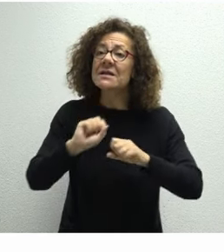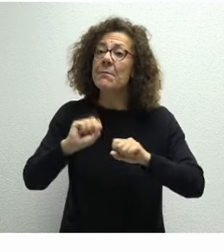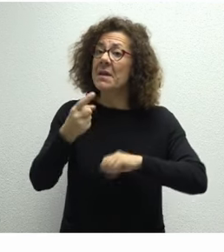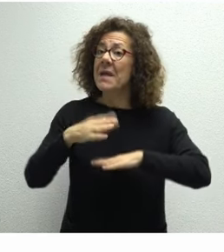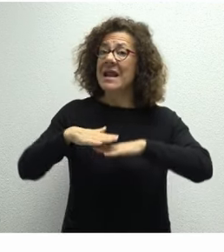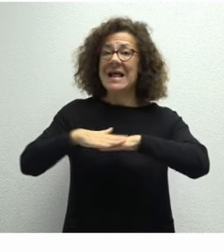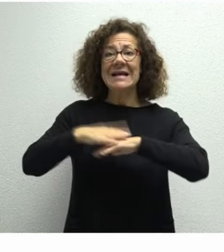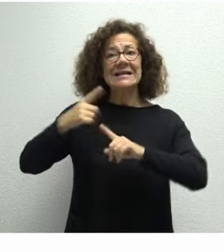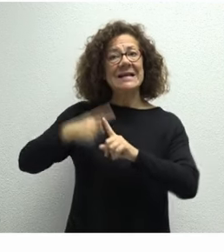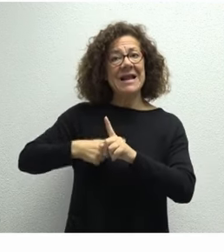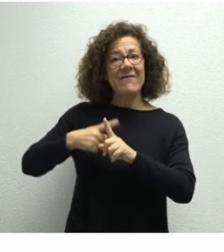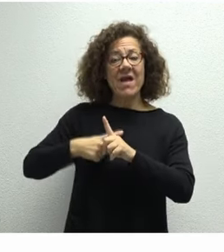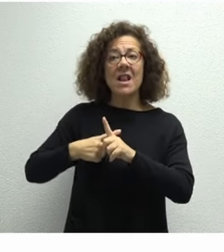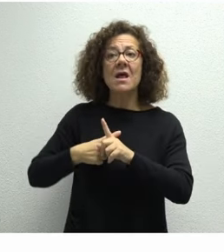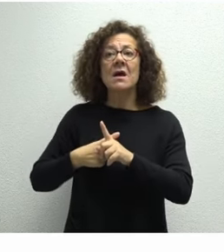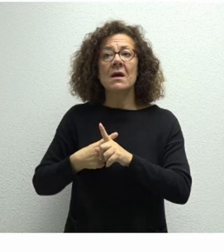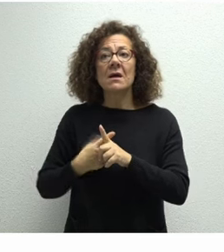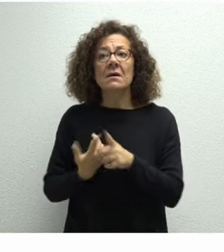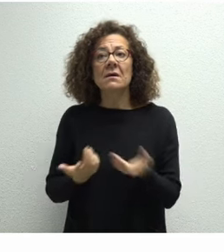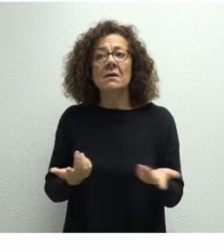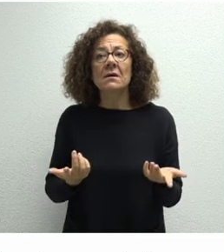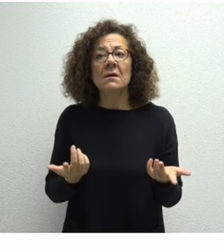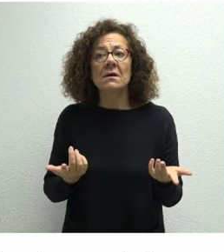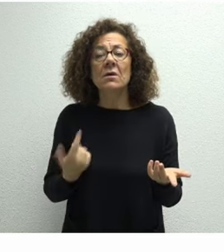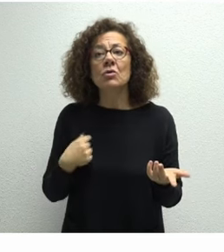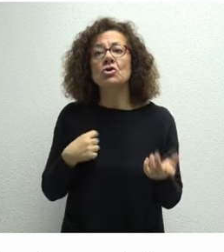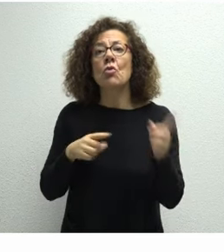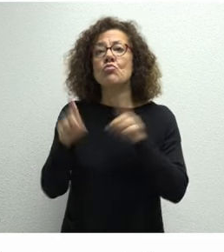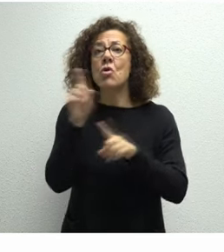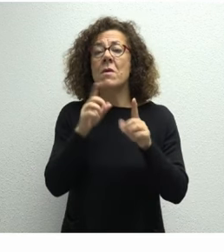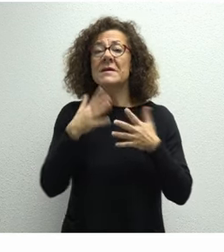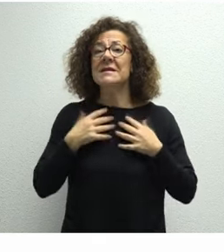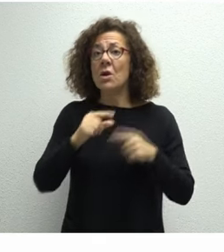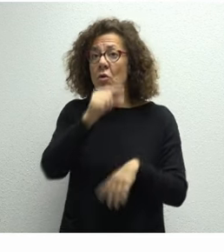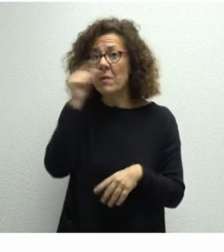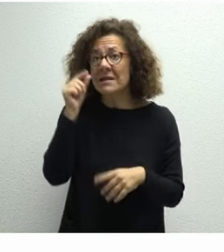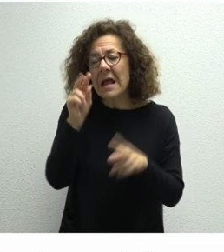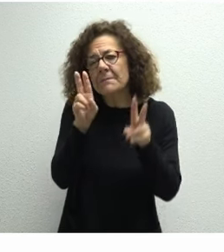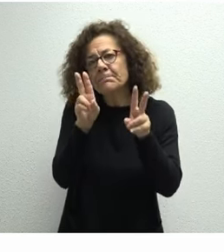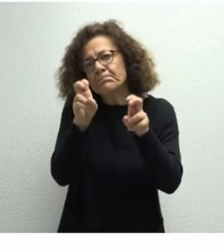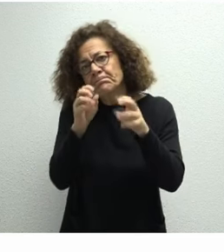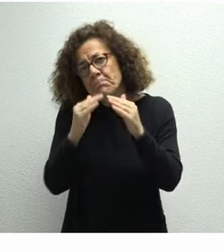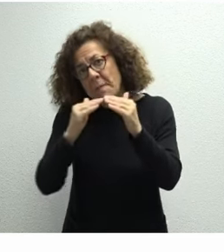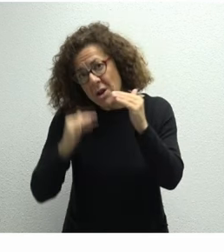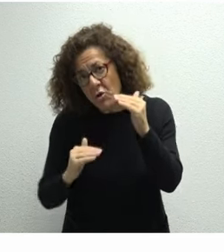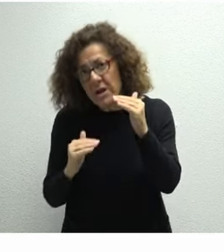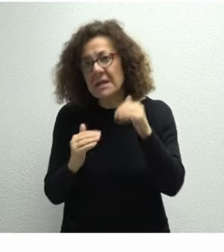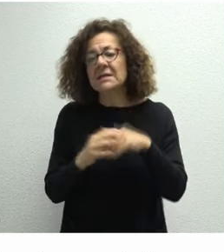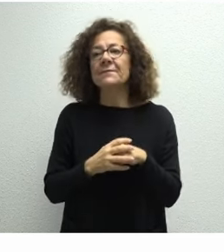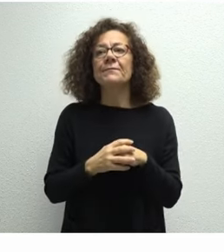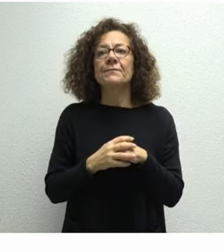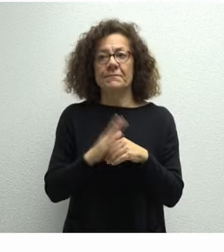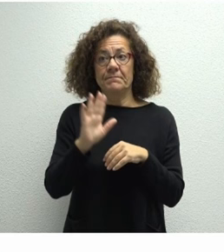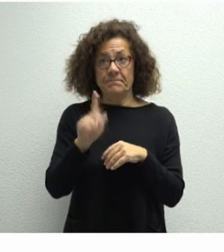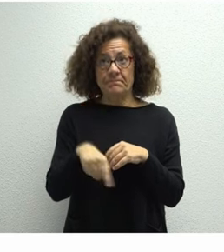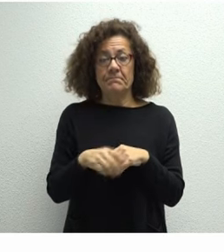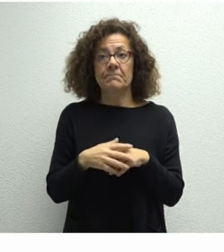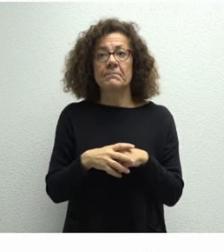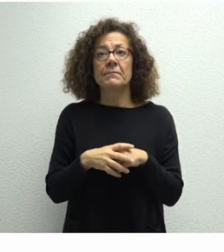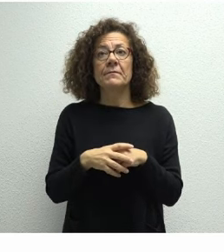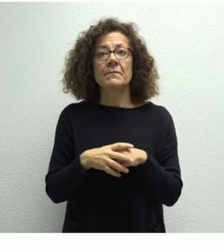nivel a que sería problemas de Salud Mental entre comillas menores Eh sí